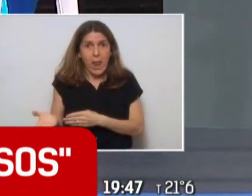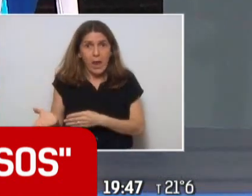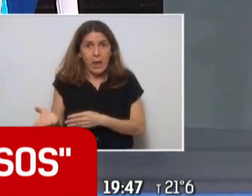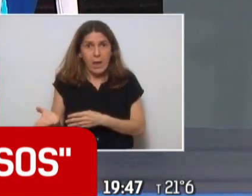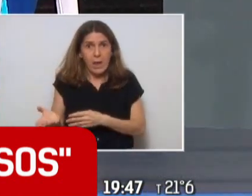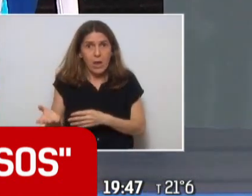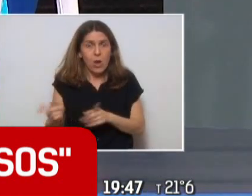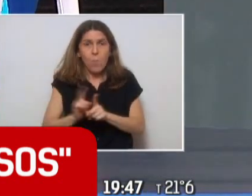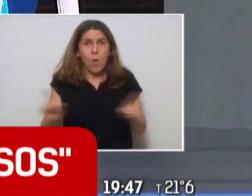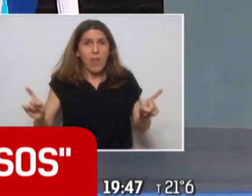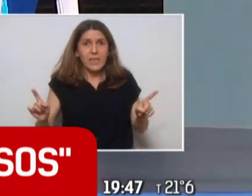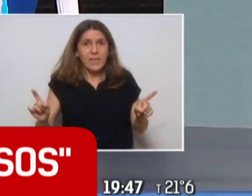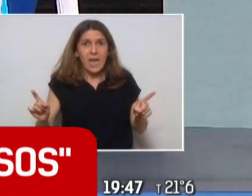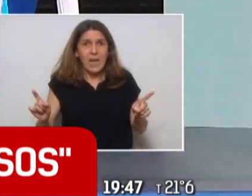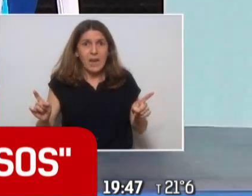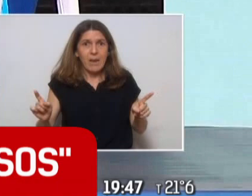No es posible que se